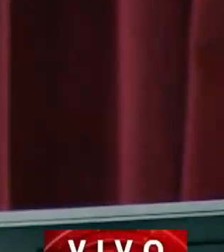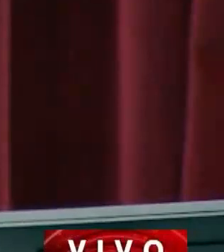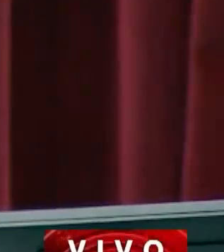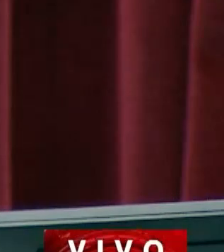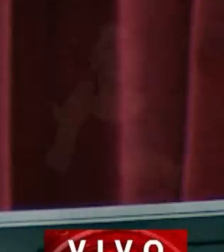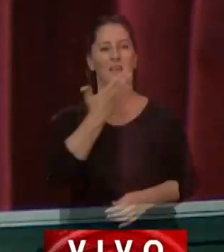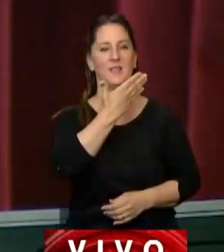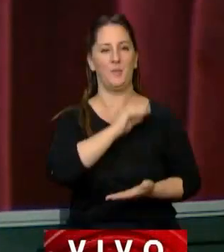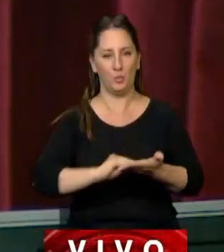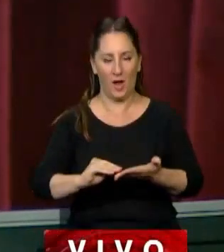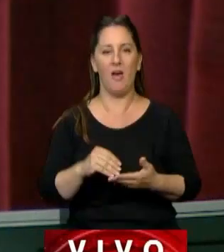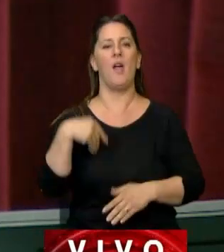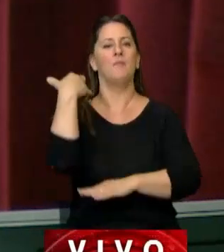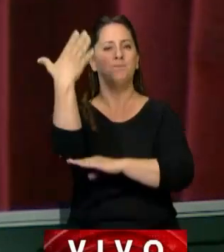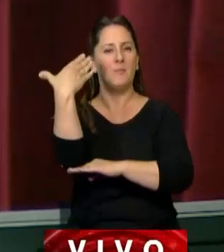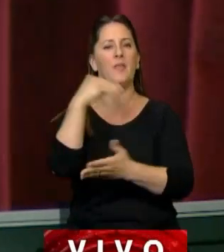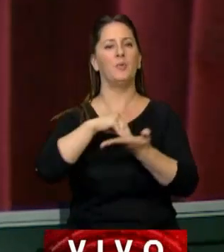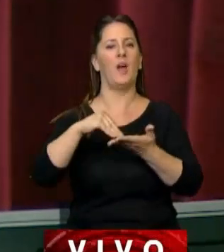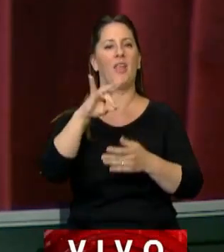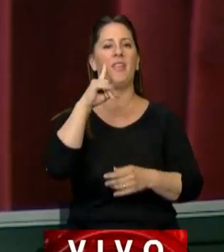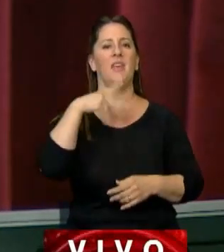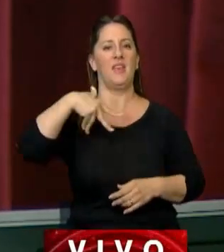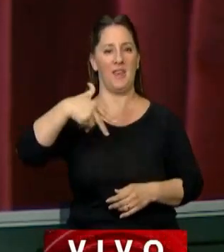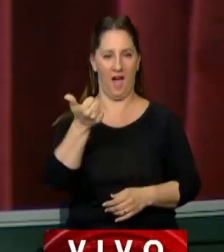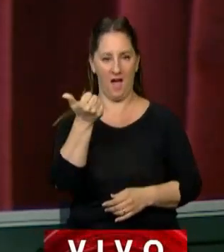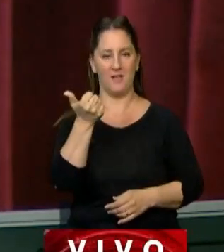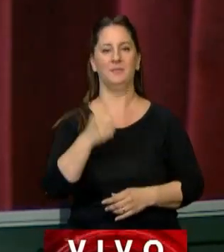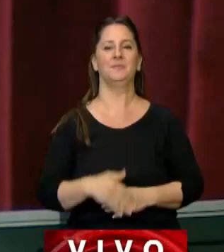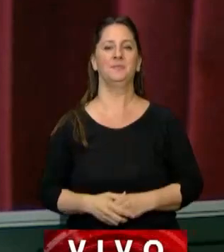En uso de la palabra, la diputada Dina Racinovsky.